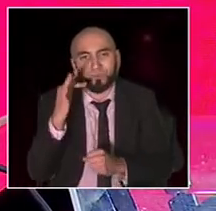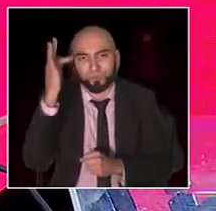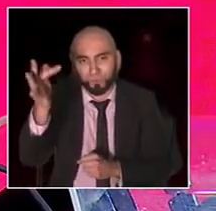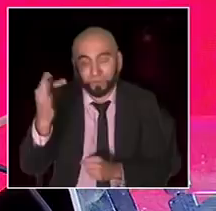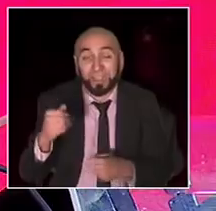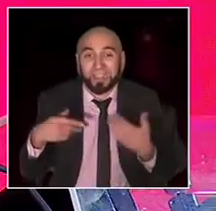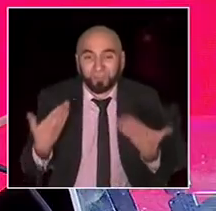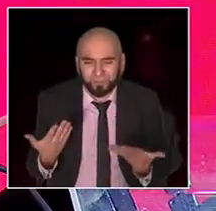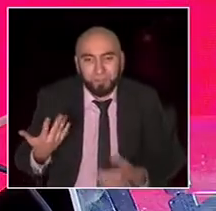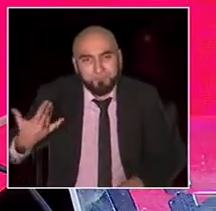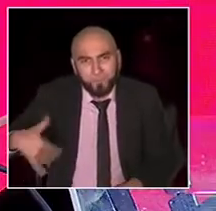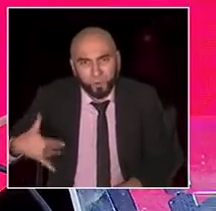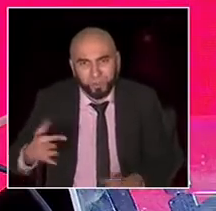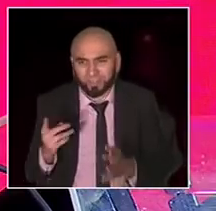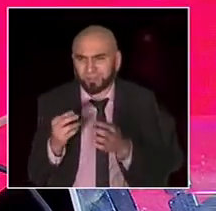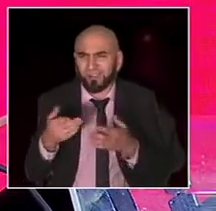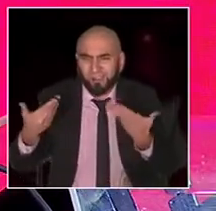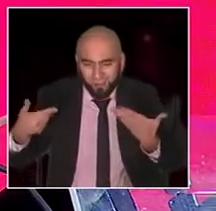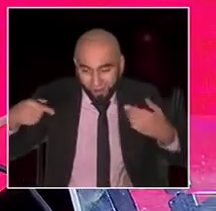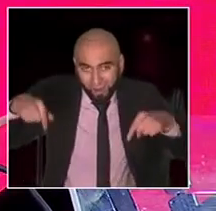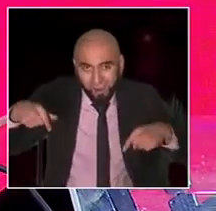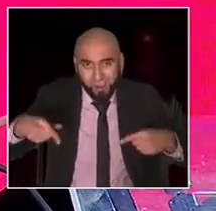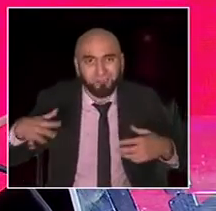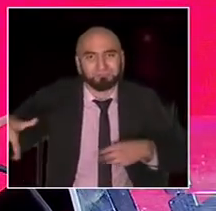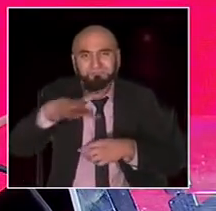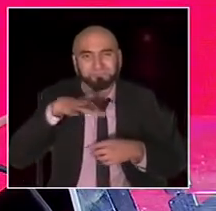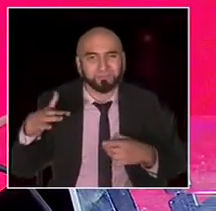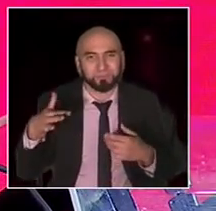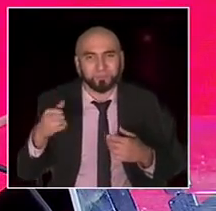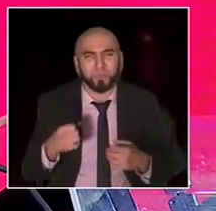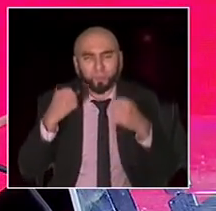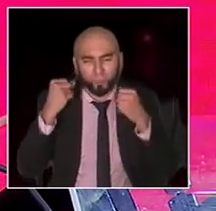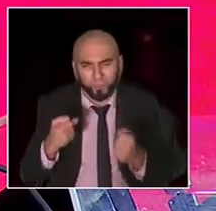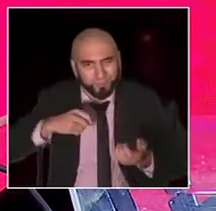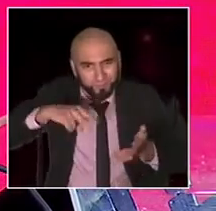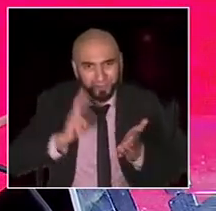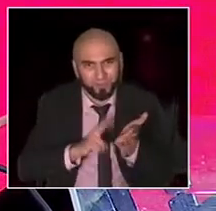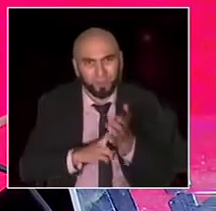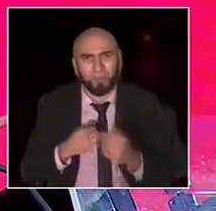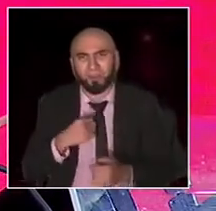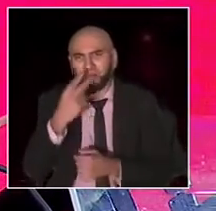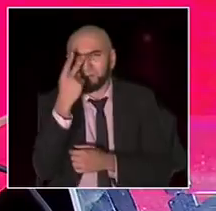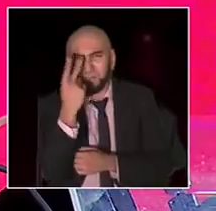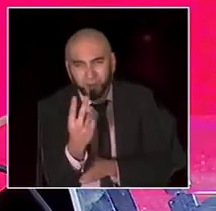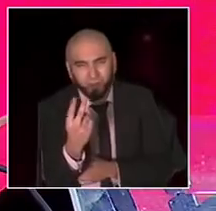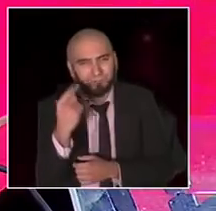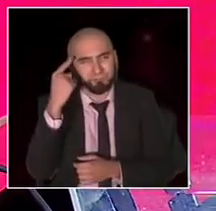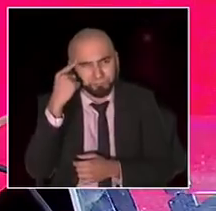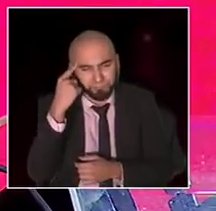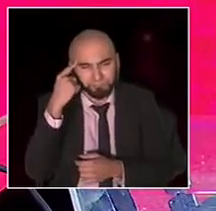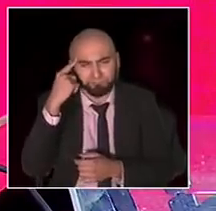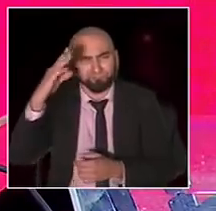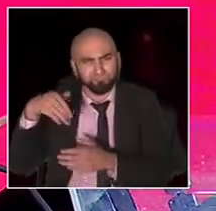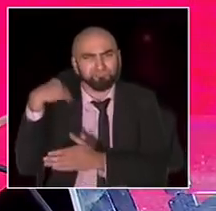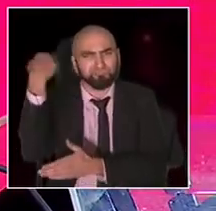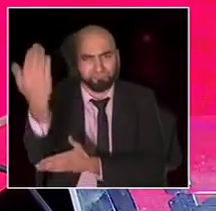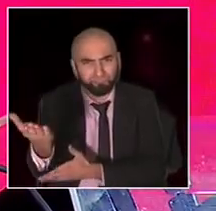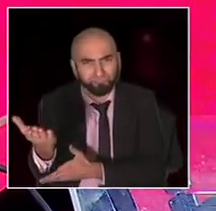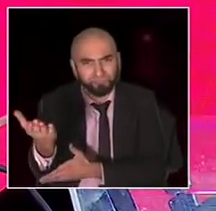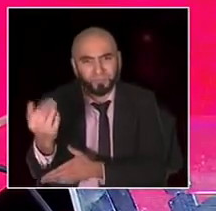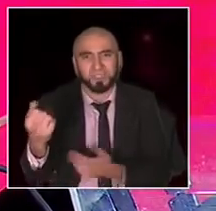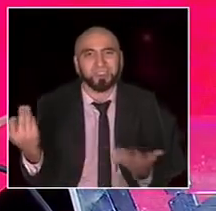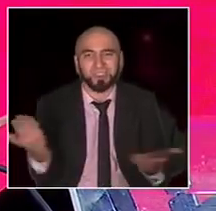instancias como esta, de poder realmente mirar o intentar mirar subiéndose en hombros de gigante lo que